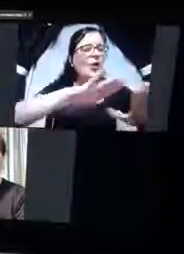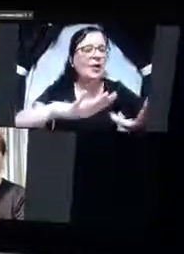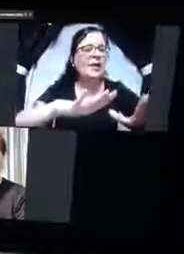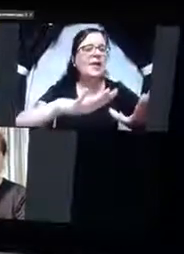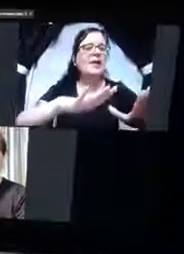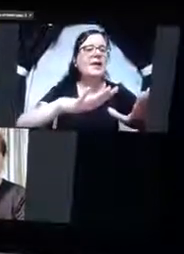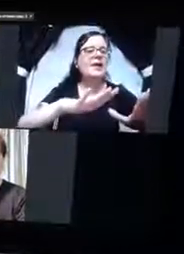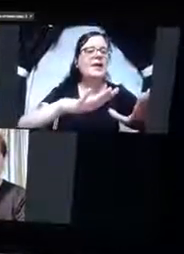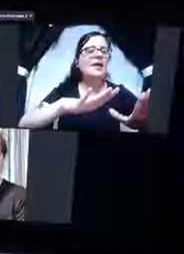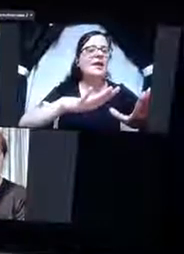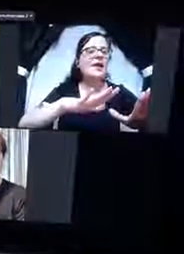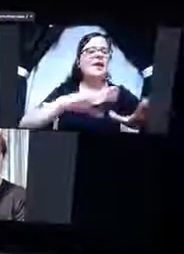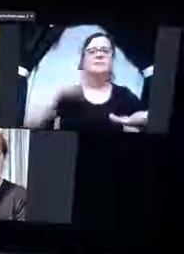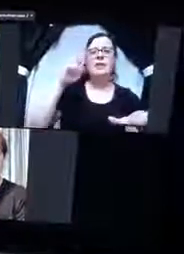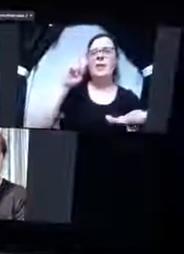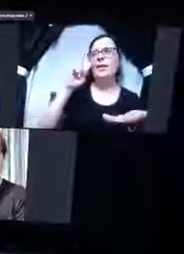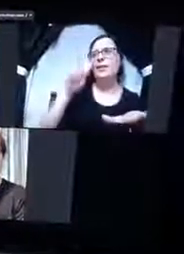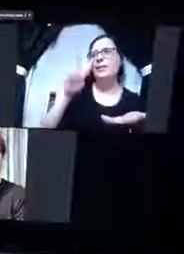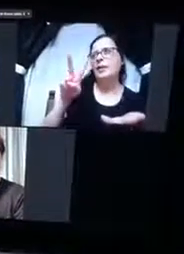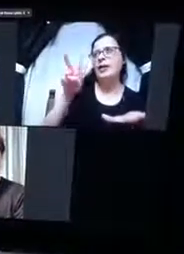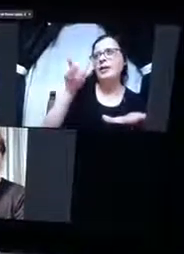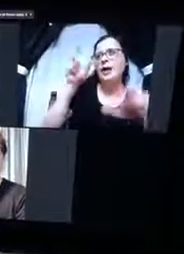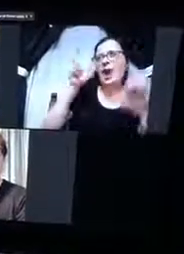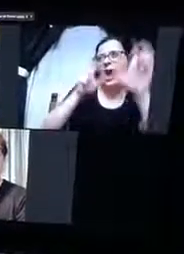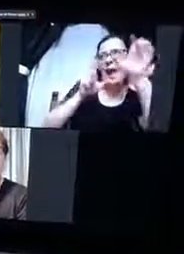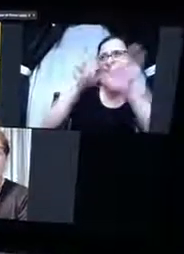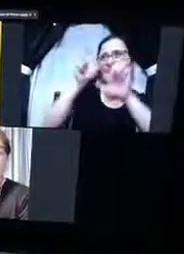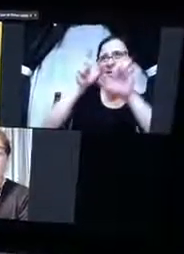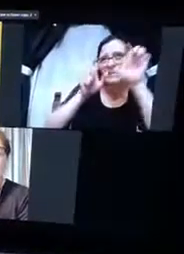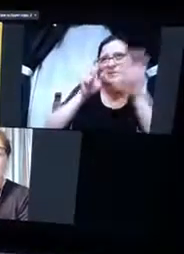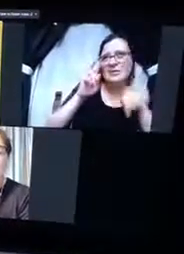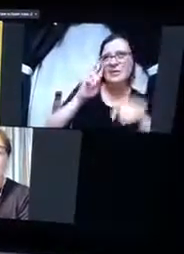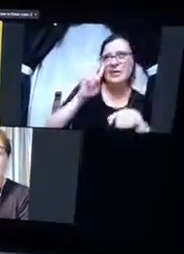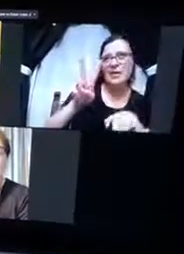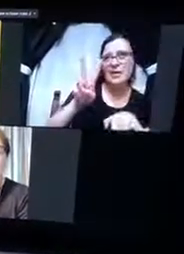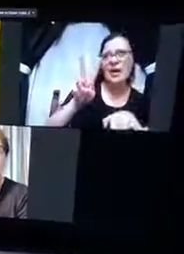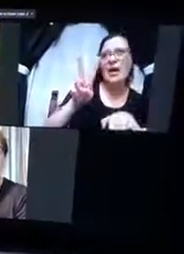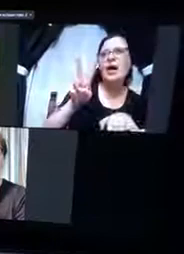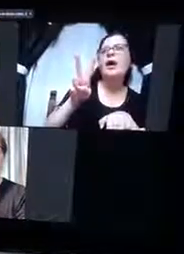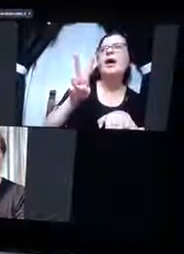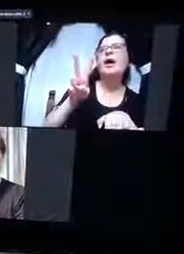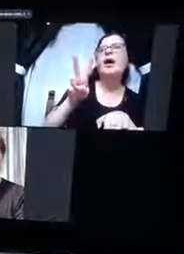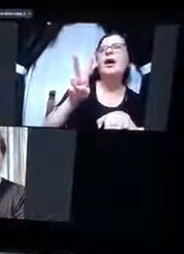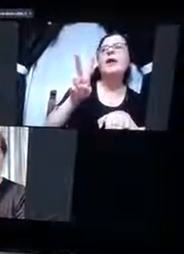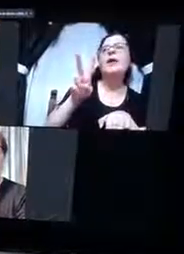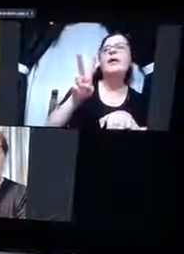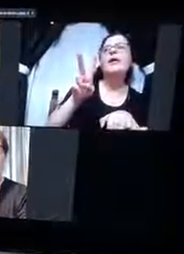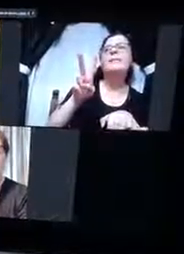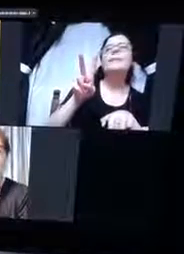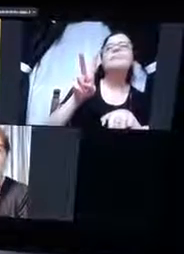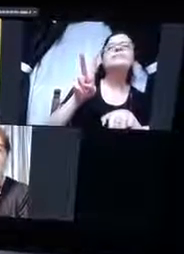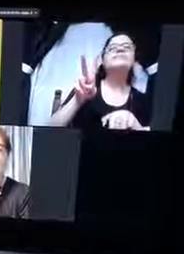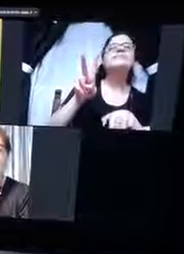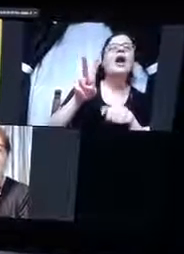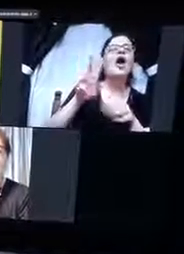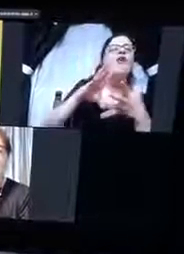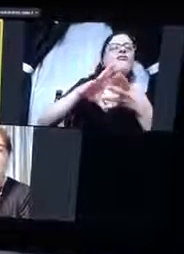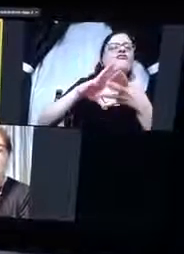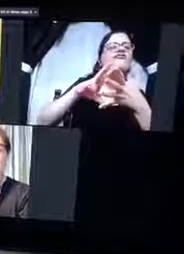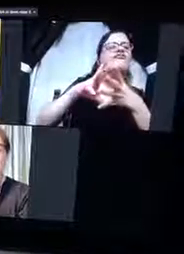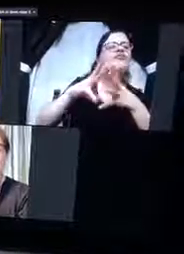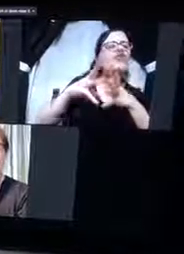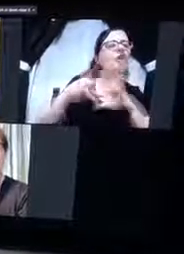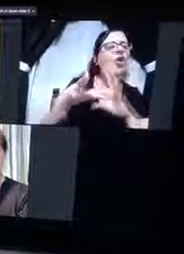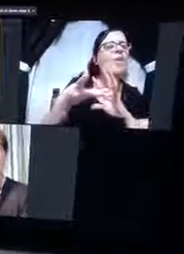Anticipan, leen la ceja del docente o leen la ceja del profesional, ¿sí? Entonces adivinan, van tanteando a ver qué tienen